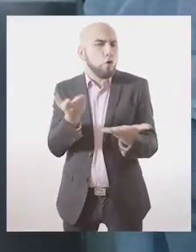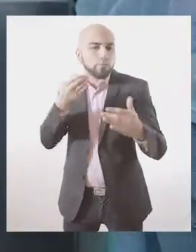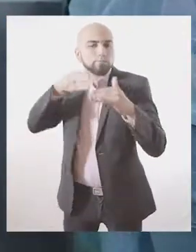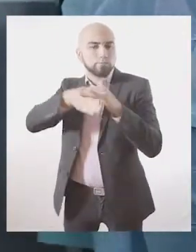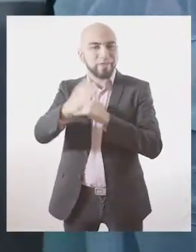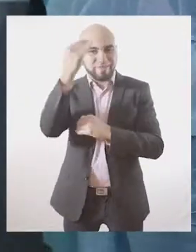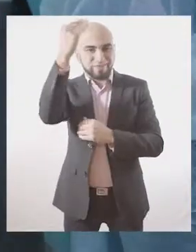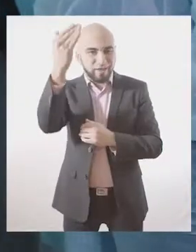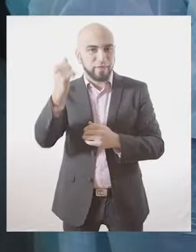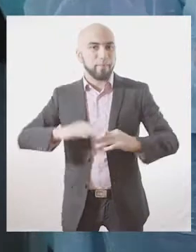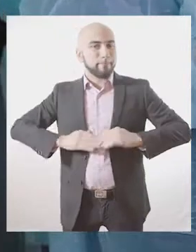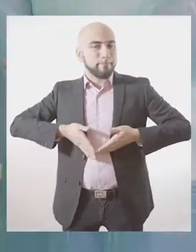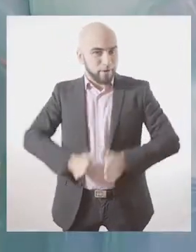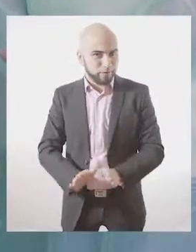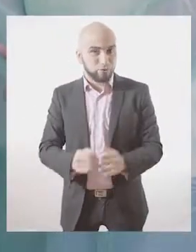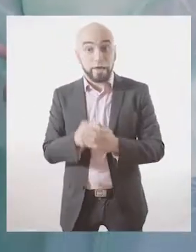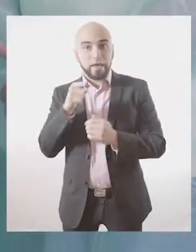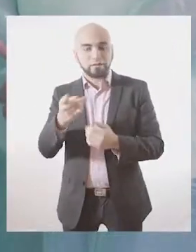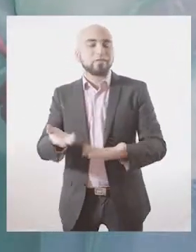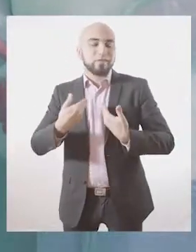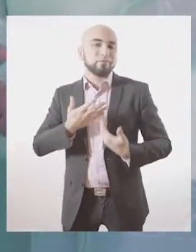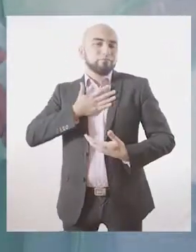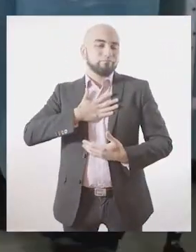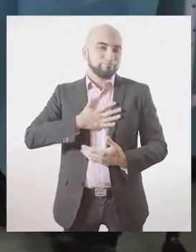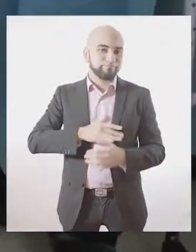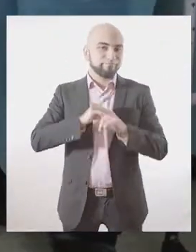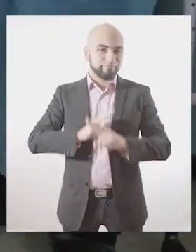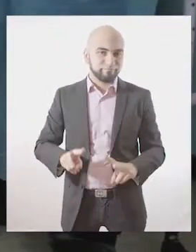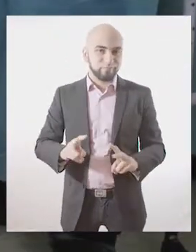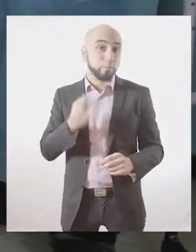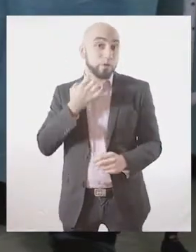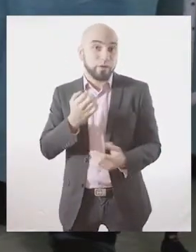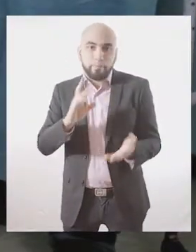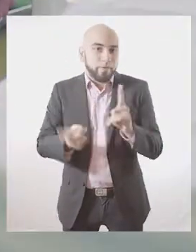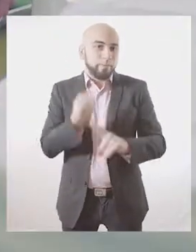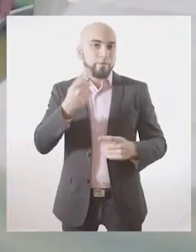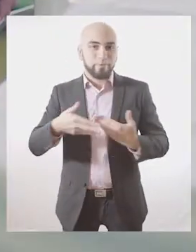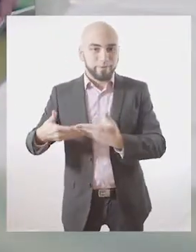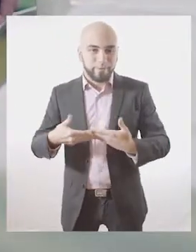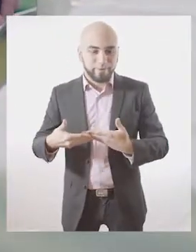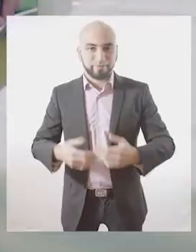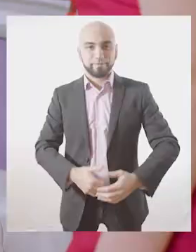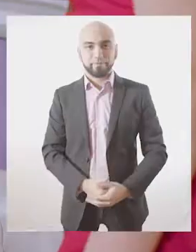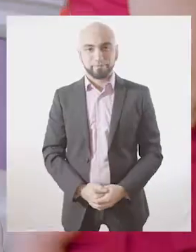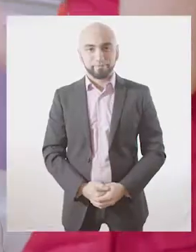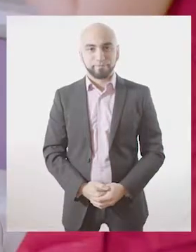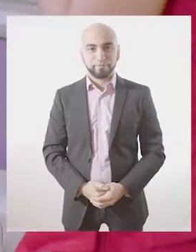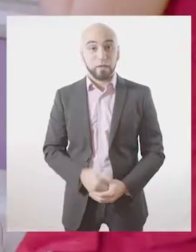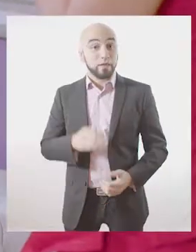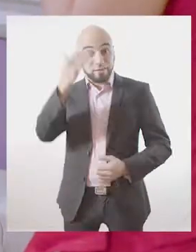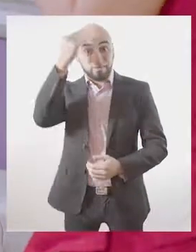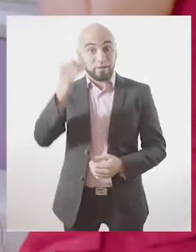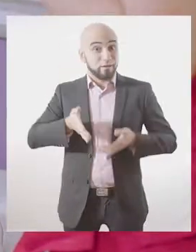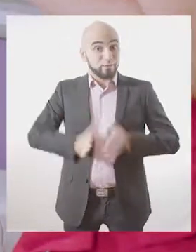el ingreso en el día del parto. Esto tranquiliza mucho a las familias, sobre todo cuando esperan a su primera guagua. El